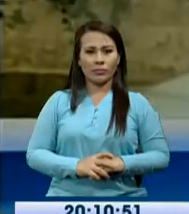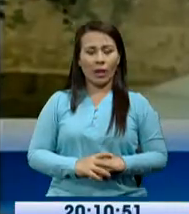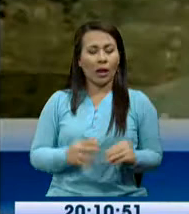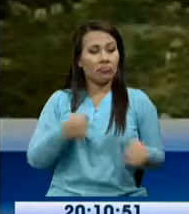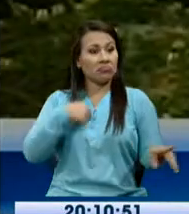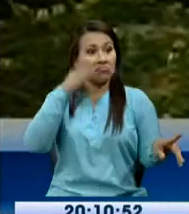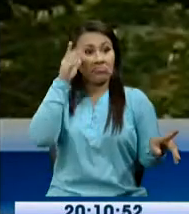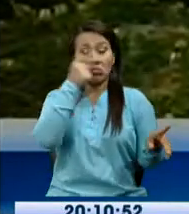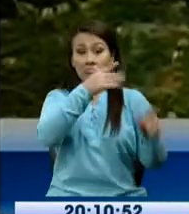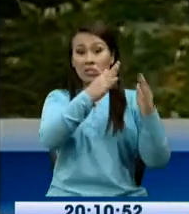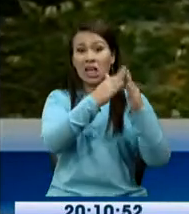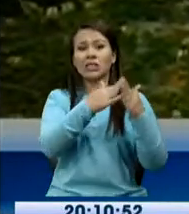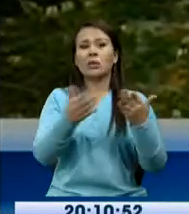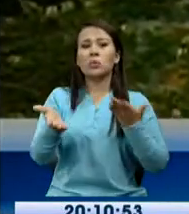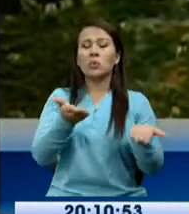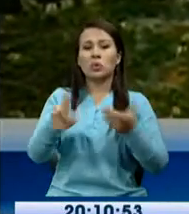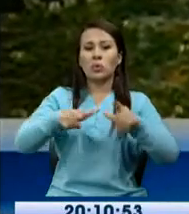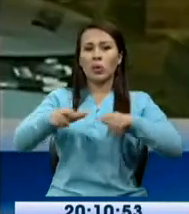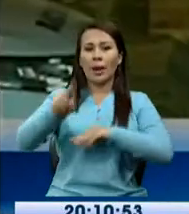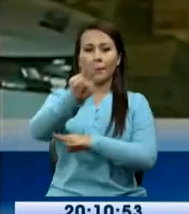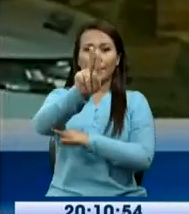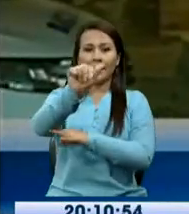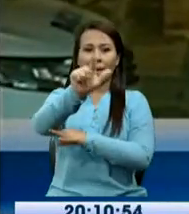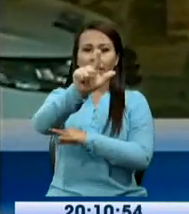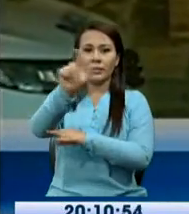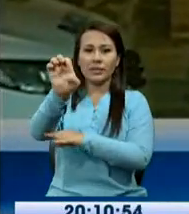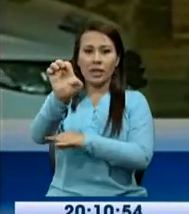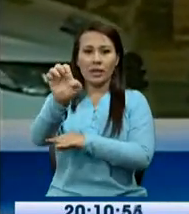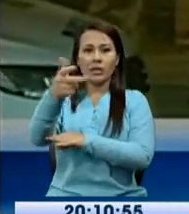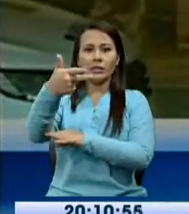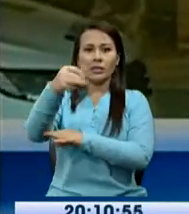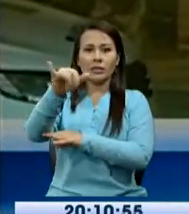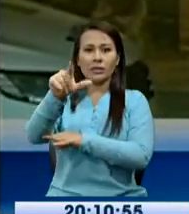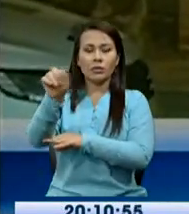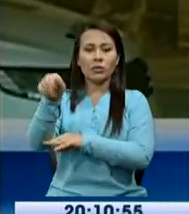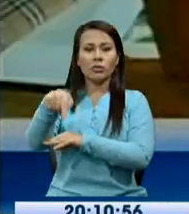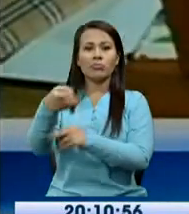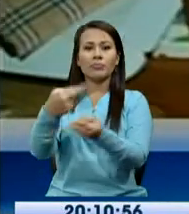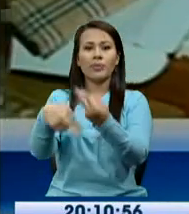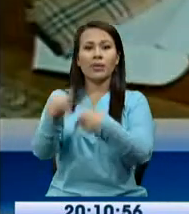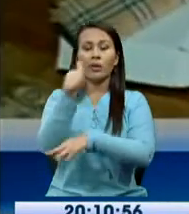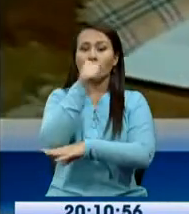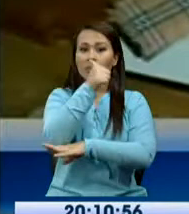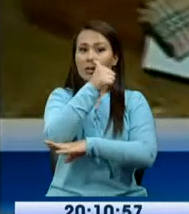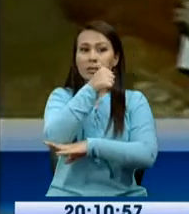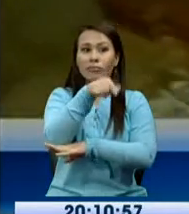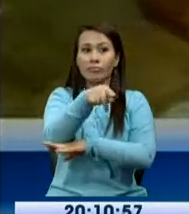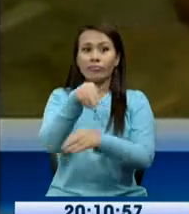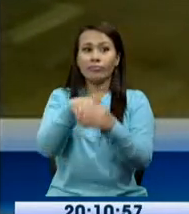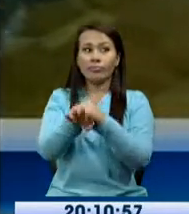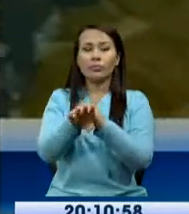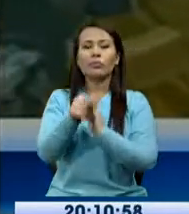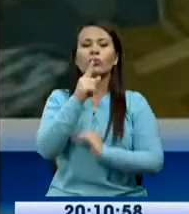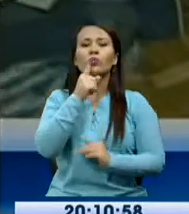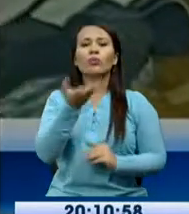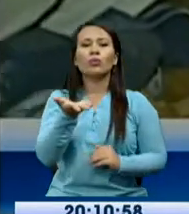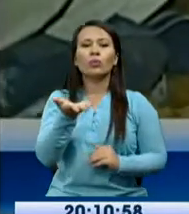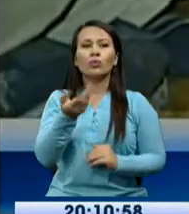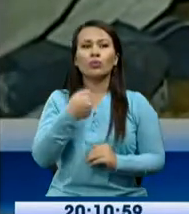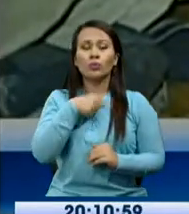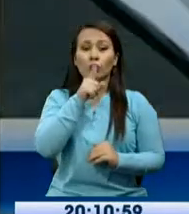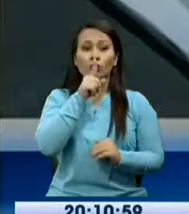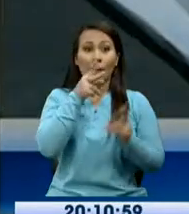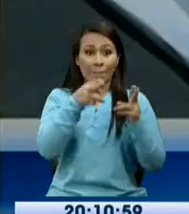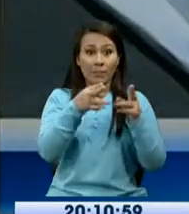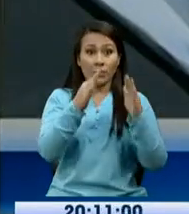Aparentemente esta casa ubicada en Capelo, Valle de los Chillos, servía para expendio y consumo de droga. El modus operandi consistía en que dentro